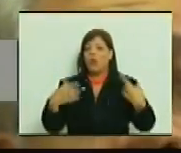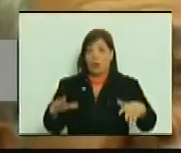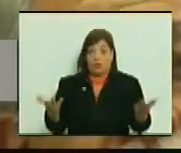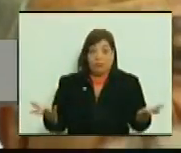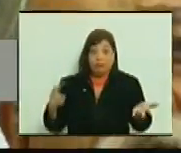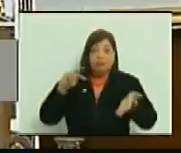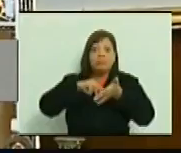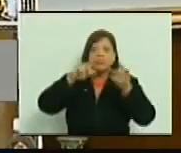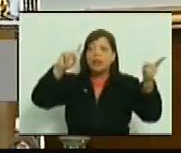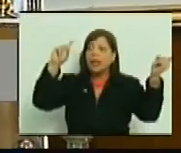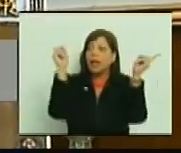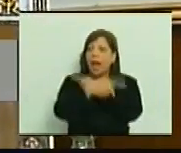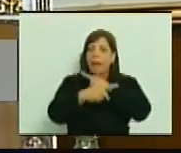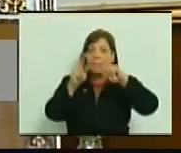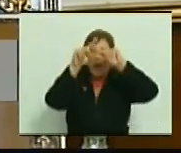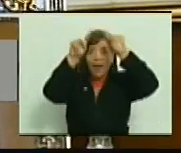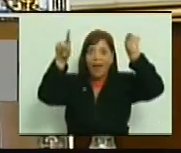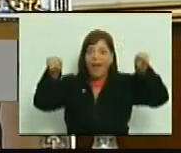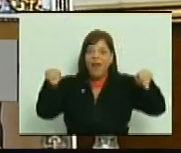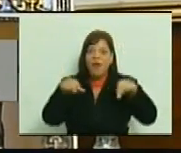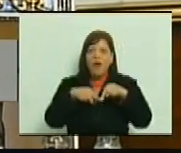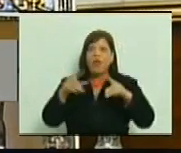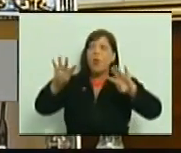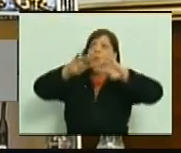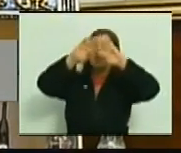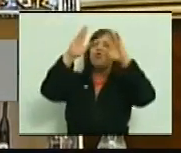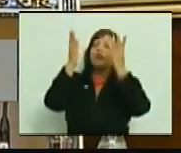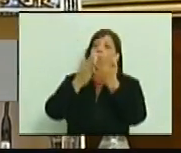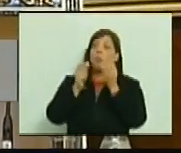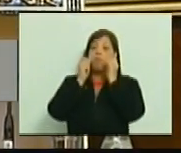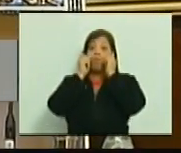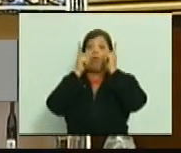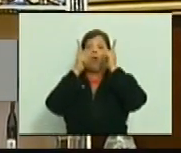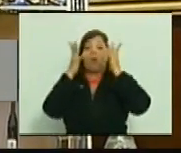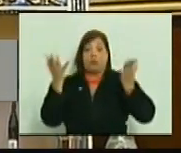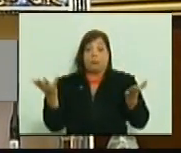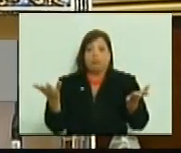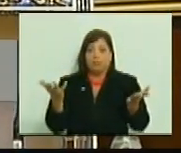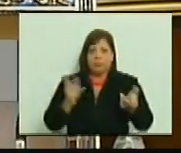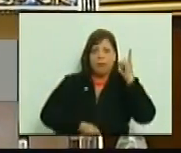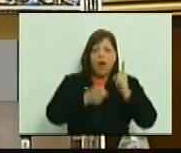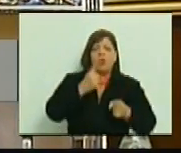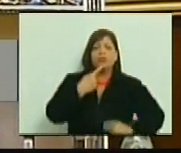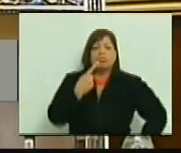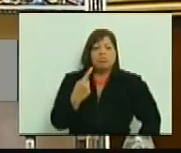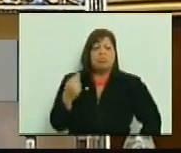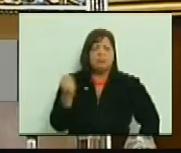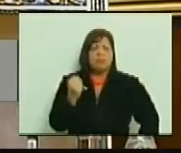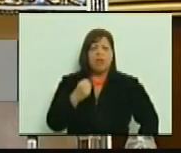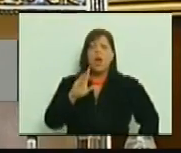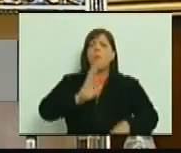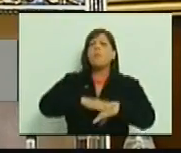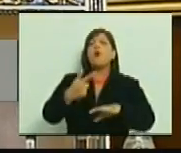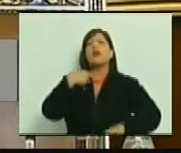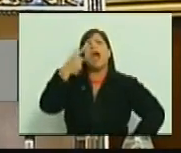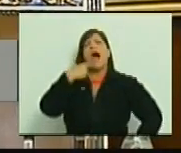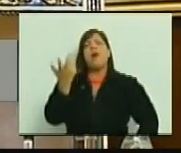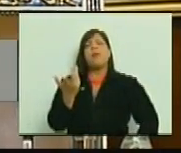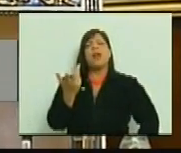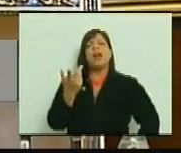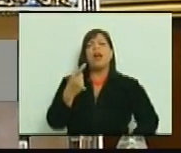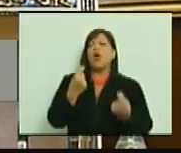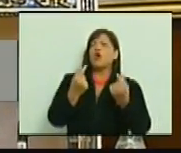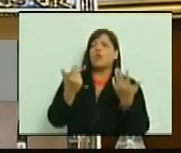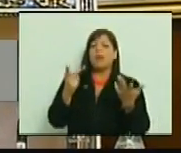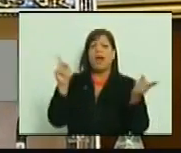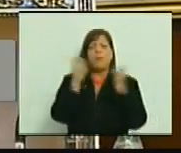Eso cambió el cuadro ante el mundo. Y algunos de ustedes me dirán, bueno, ¿y por qué Aristóbulo está hablando de esto si va a hablar desde la ley